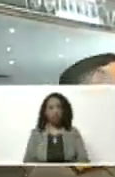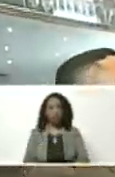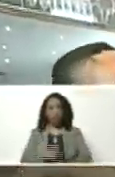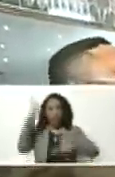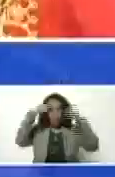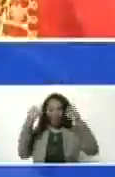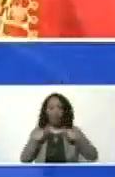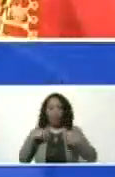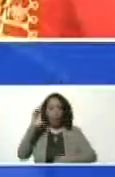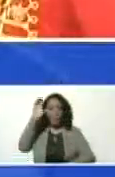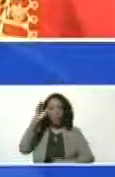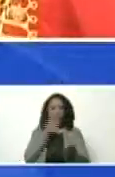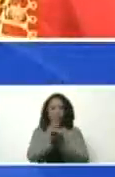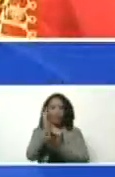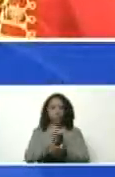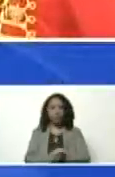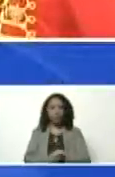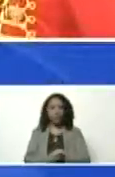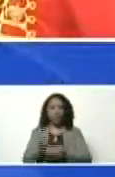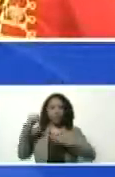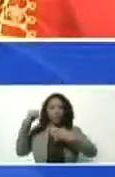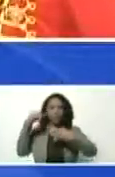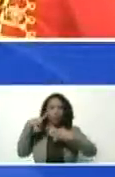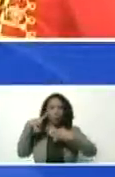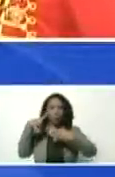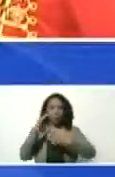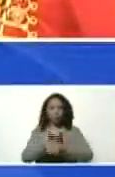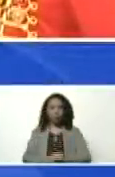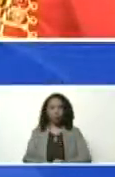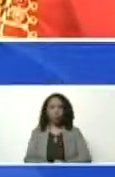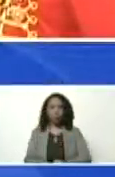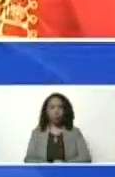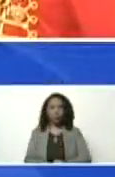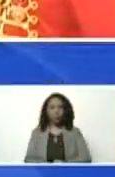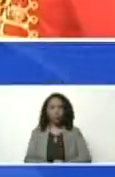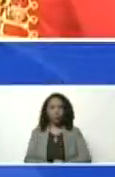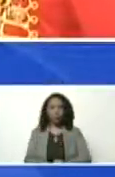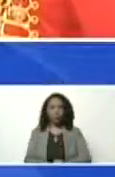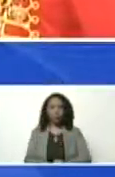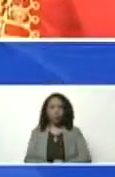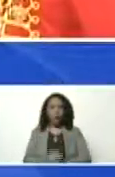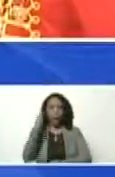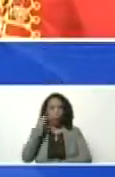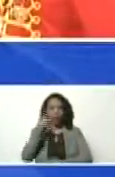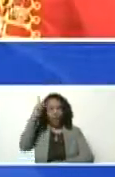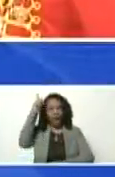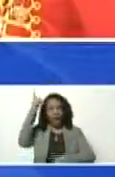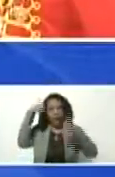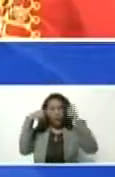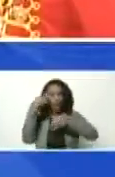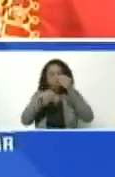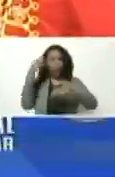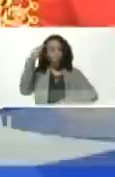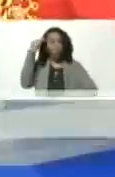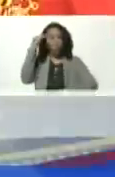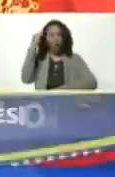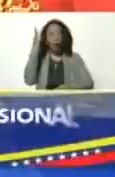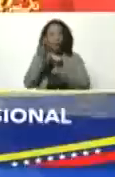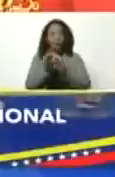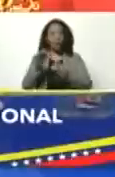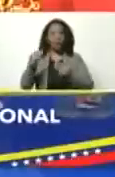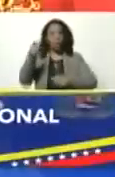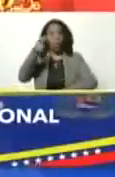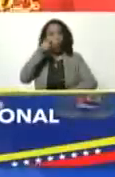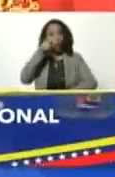Chávez vive. La patria sigue. El sol de Venezuela nace en el Esequibo. Nace en el Esequibo. A Bolívar y a Chávez rendimos memoria en la fe de su guardia de